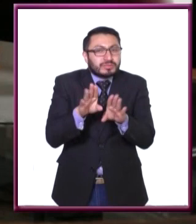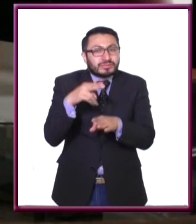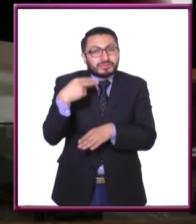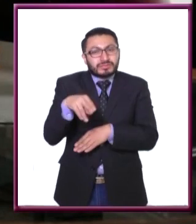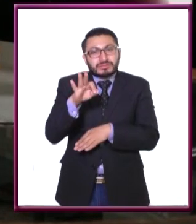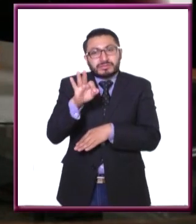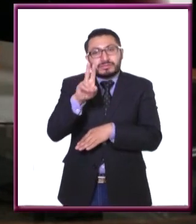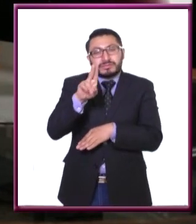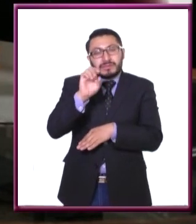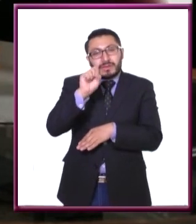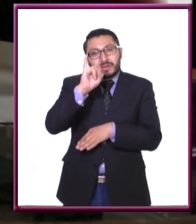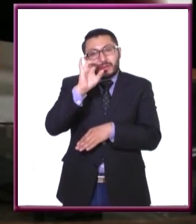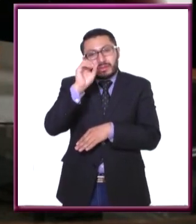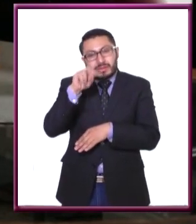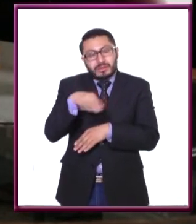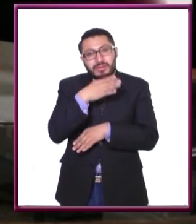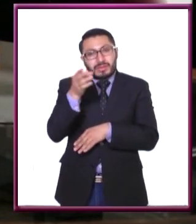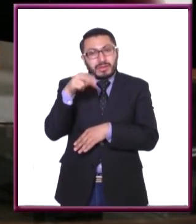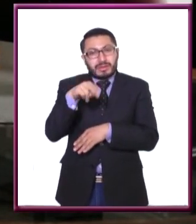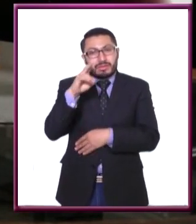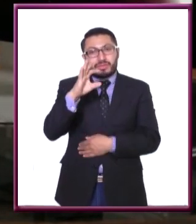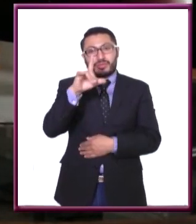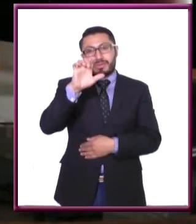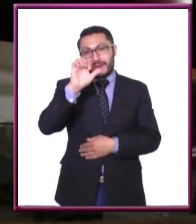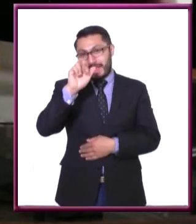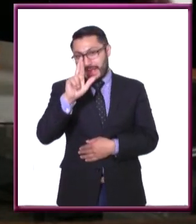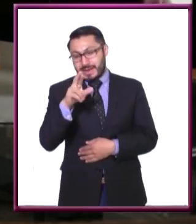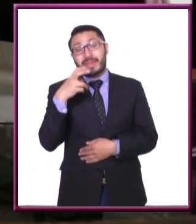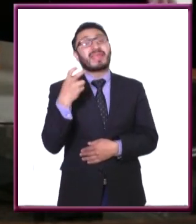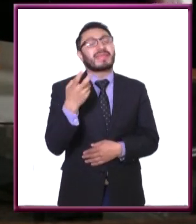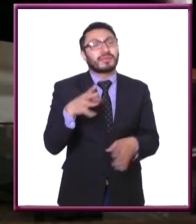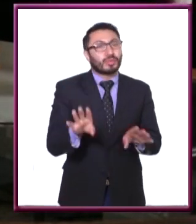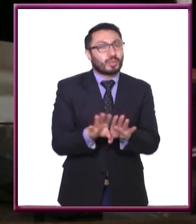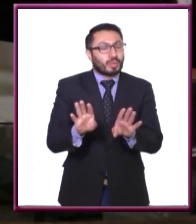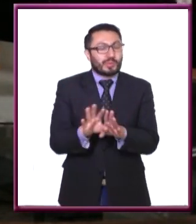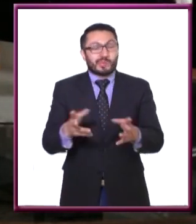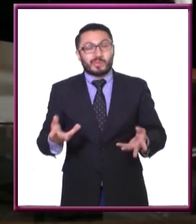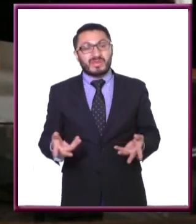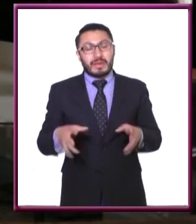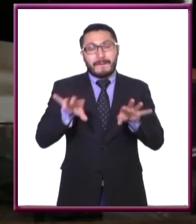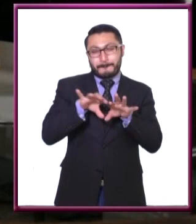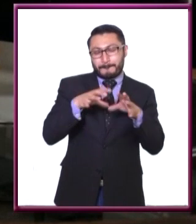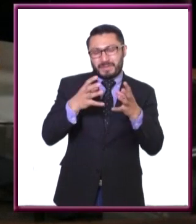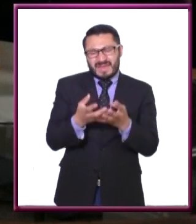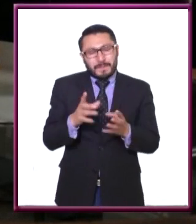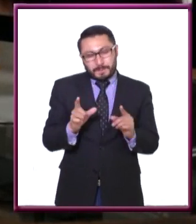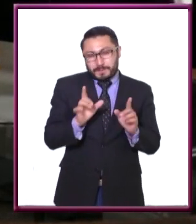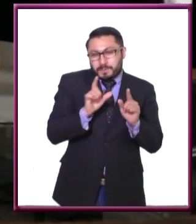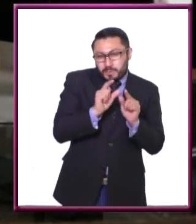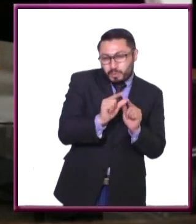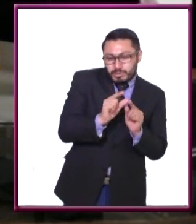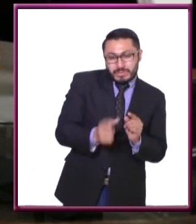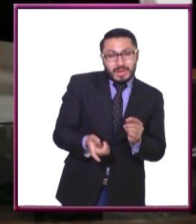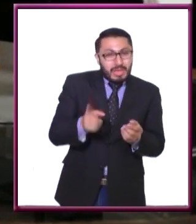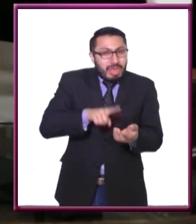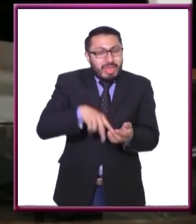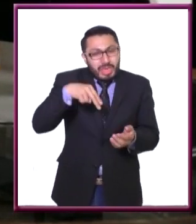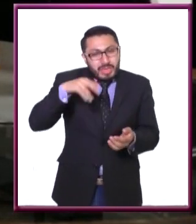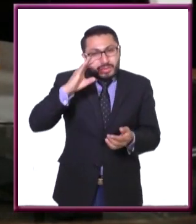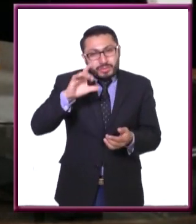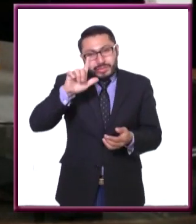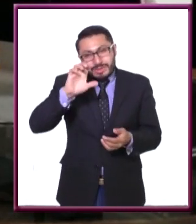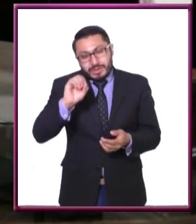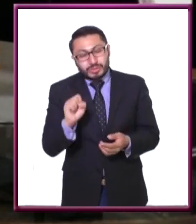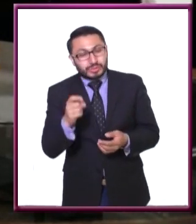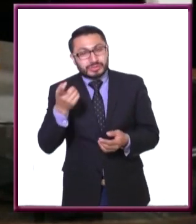proceso que se llama la fusión nuclear, en donde, hagan de cuenta, pelotitas más pequeñas, los núcleos